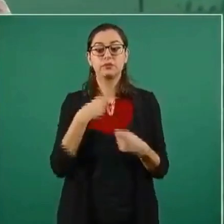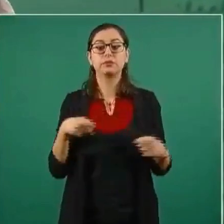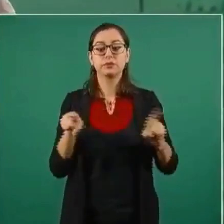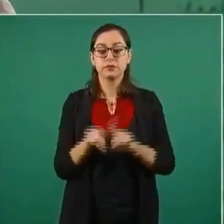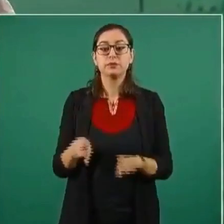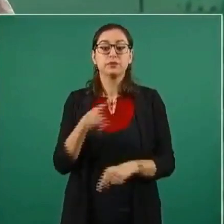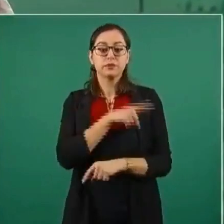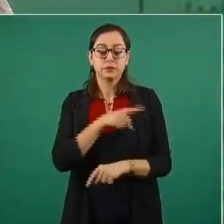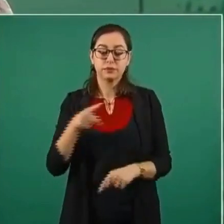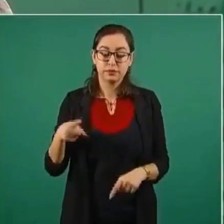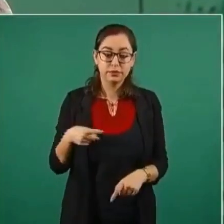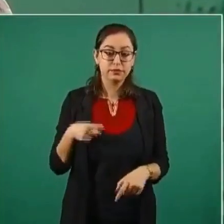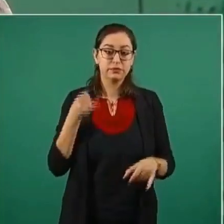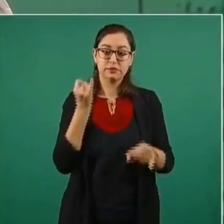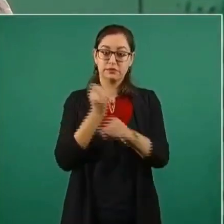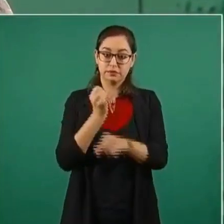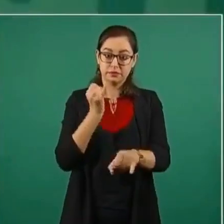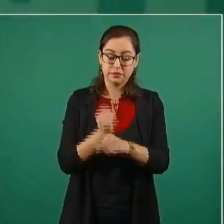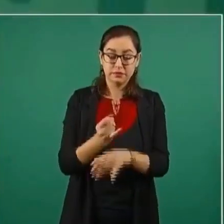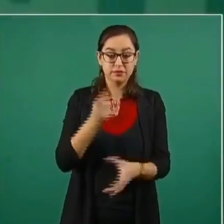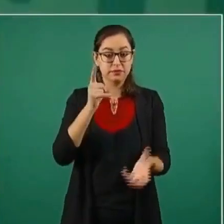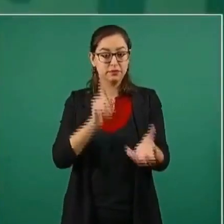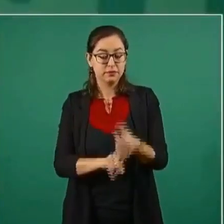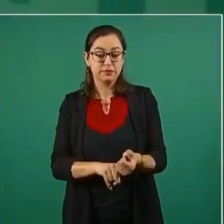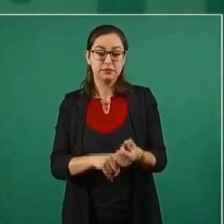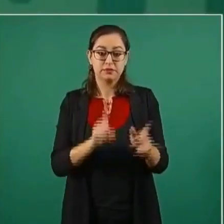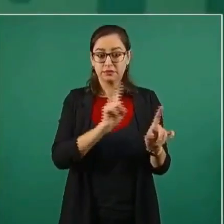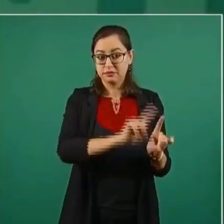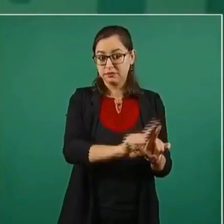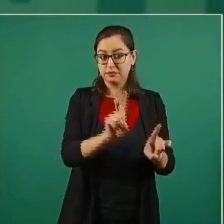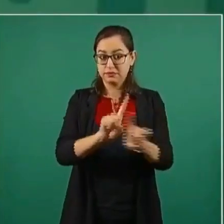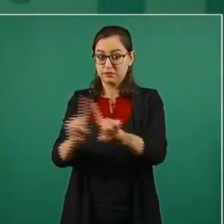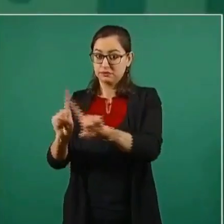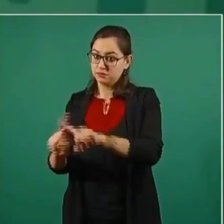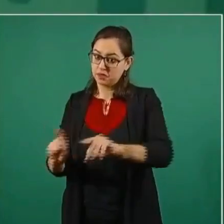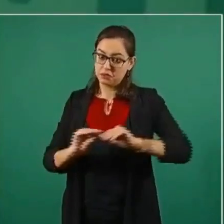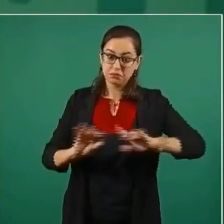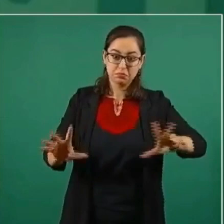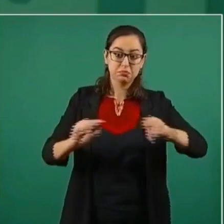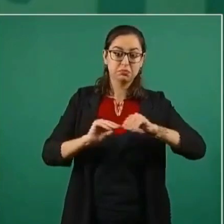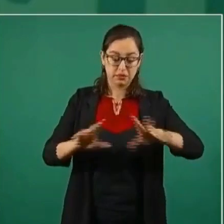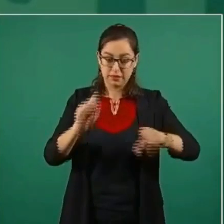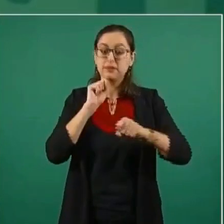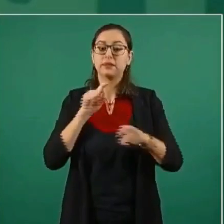mucho en las redes sociales, no abandonar